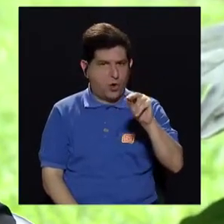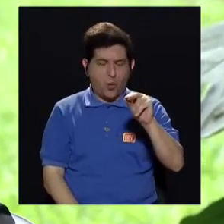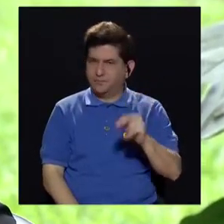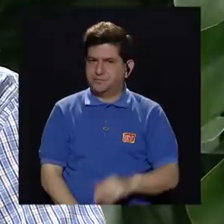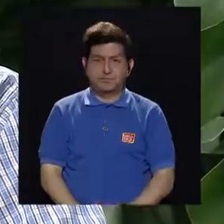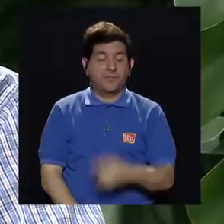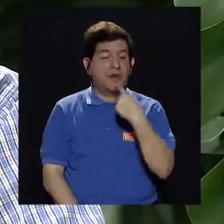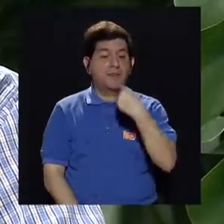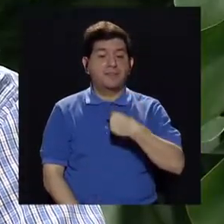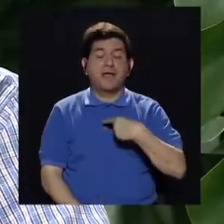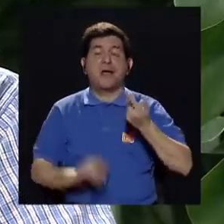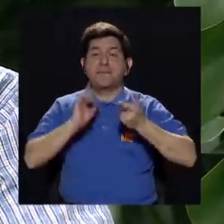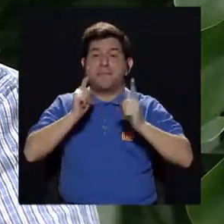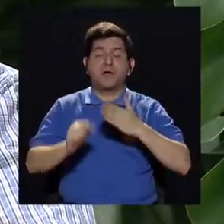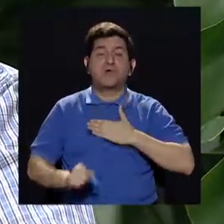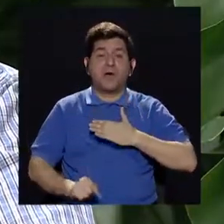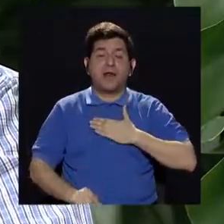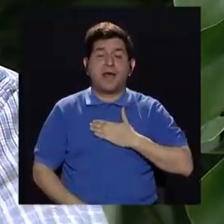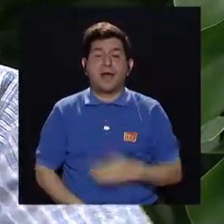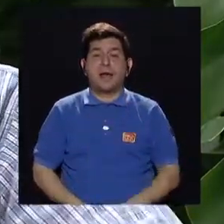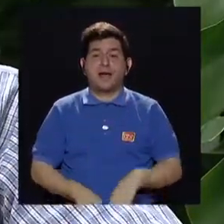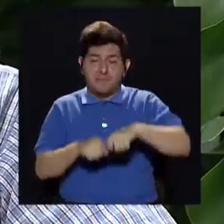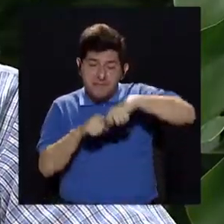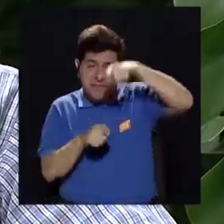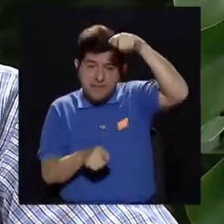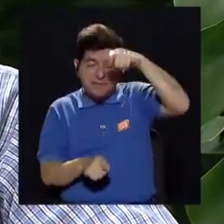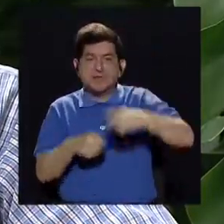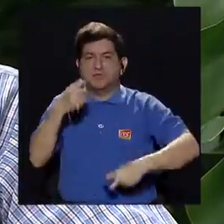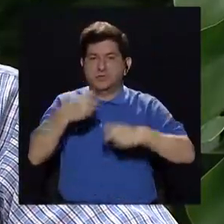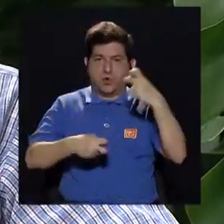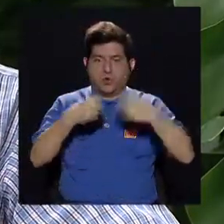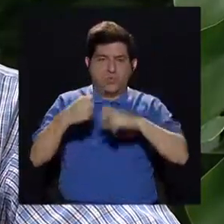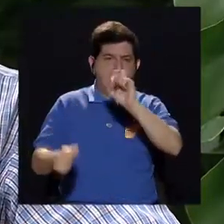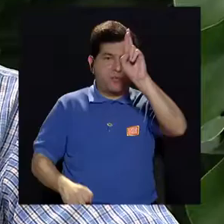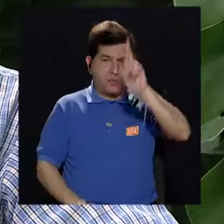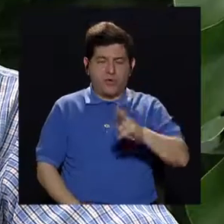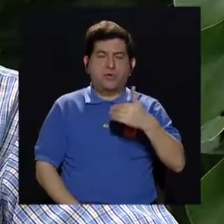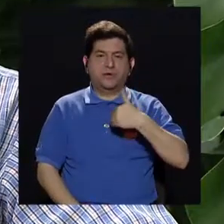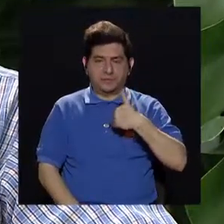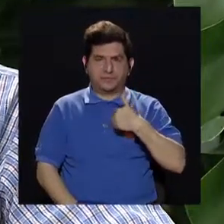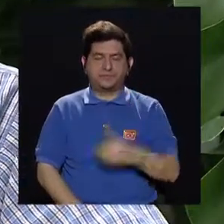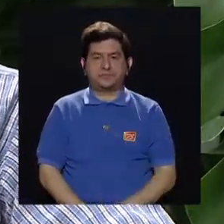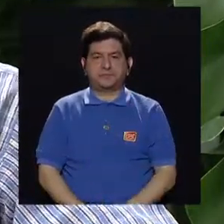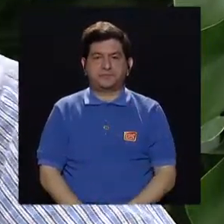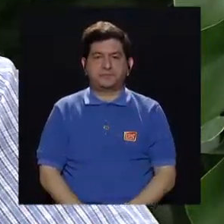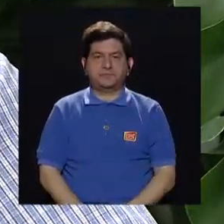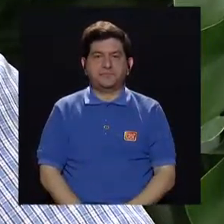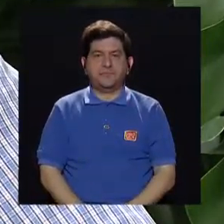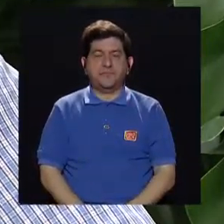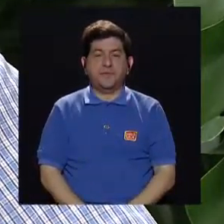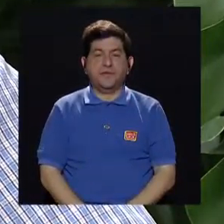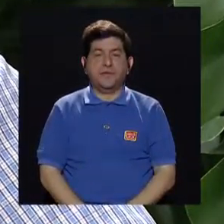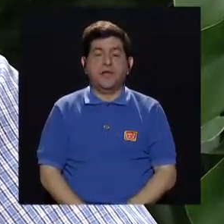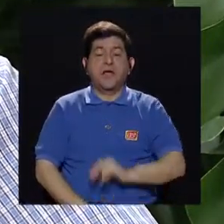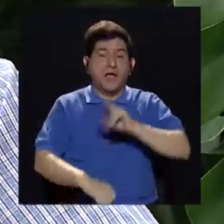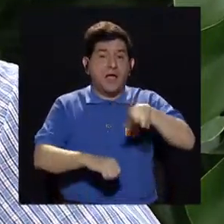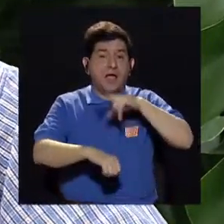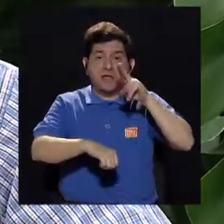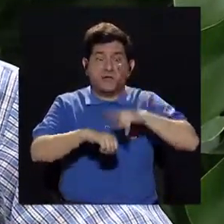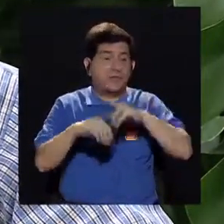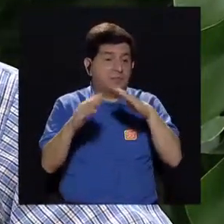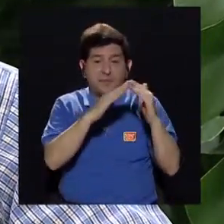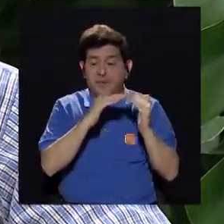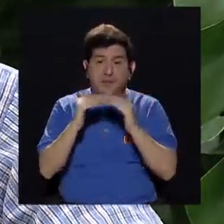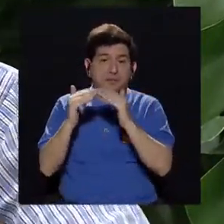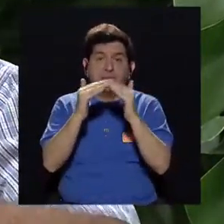realmente me digan cuál es de acuerdo a mi tamaño. Uno de los problemas que tenemos costarricenses, es incluso de Costa Rica, pero es que es muy común por